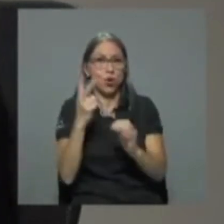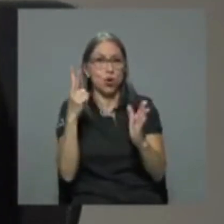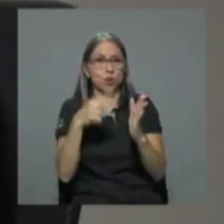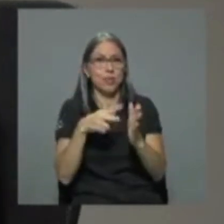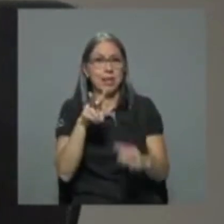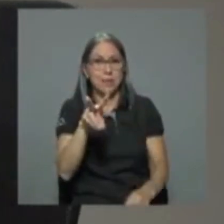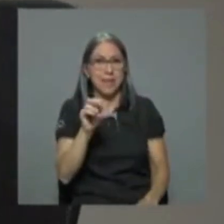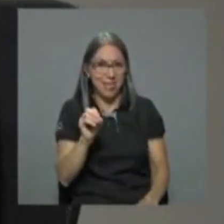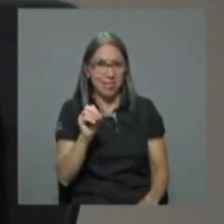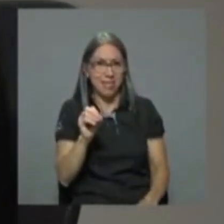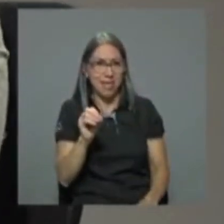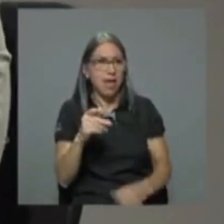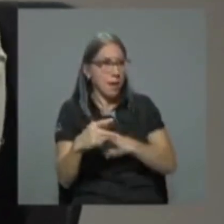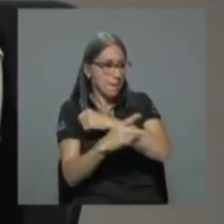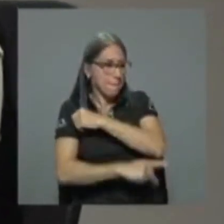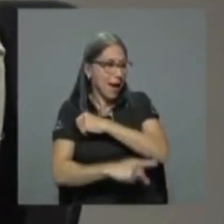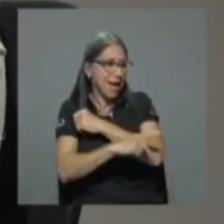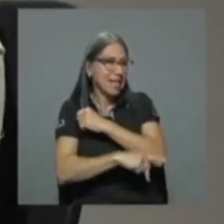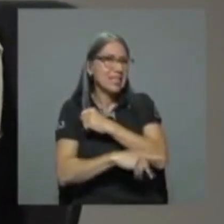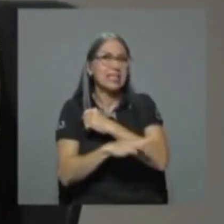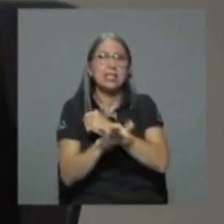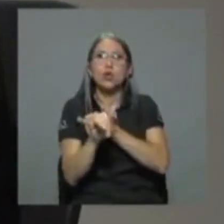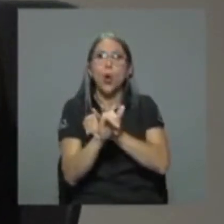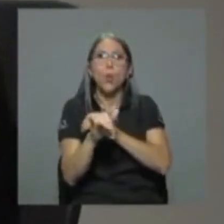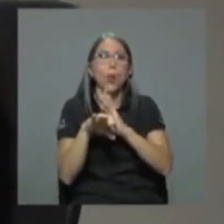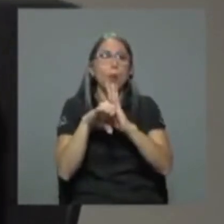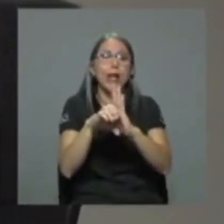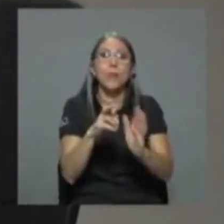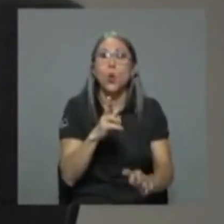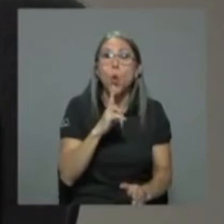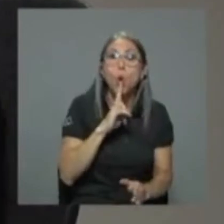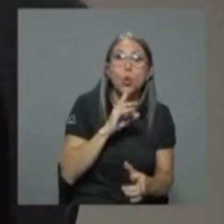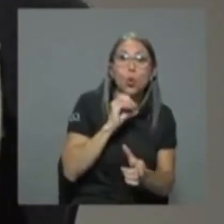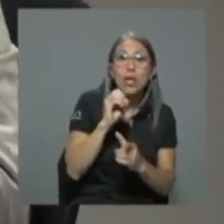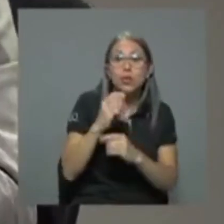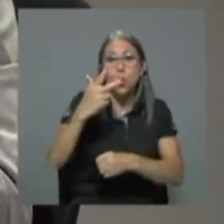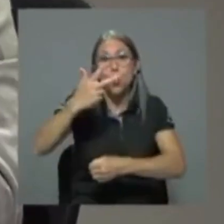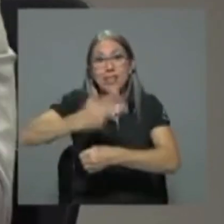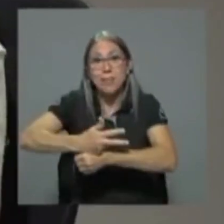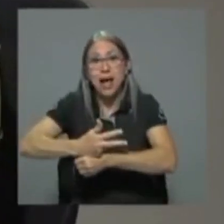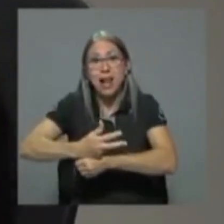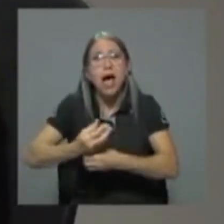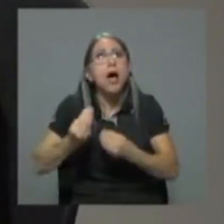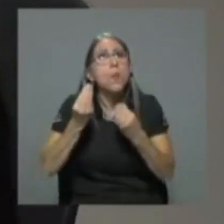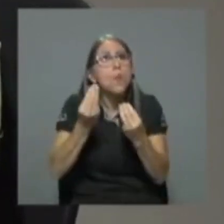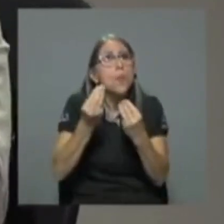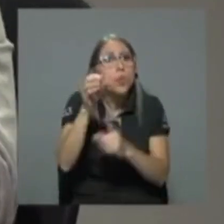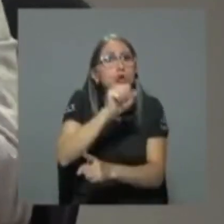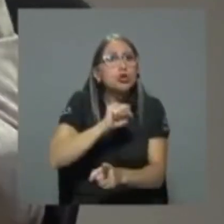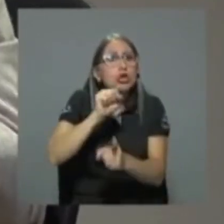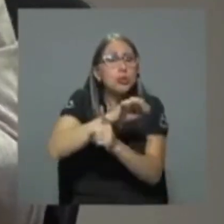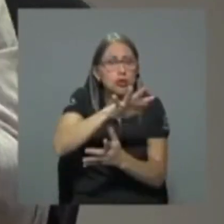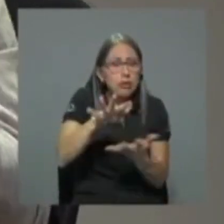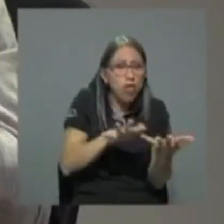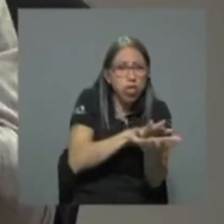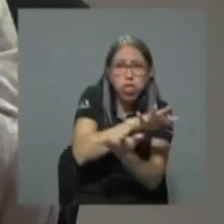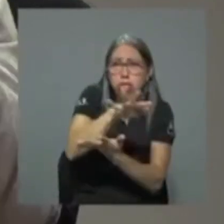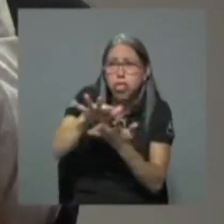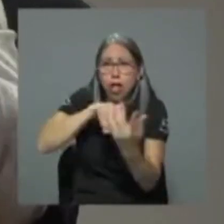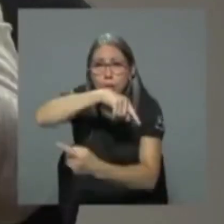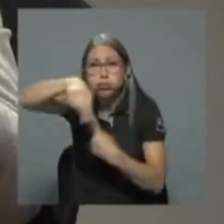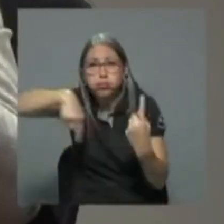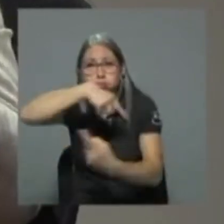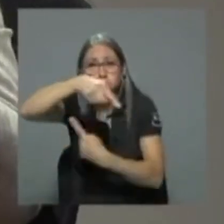como Honduras o como Guatemala tuvieron una cantidad de huracanes que nunca en la vida habían tenido. Entonces,